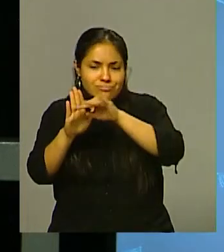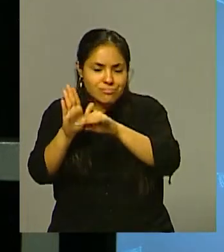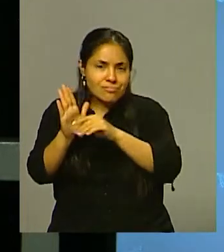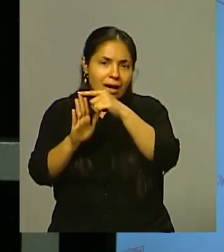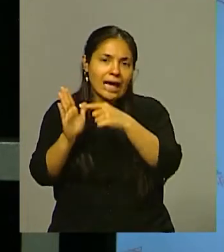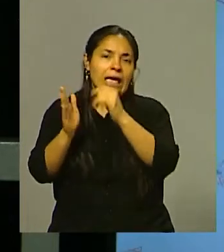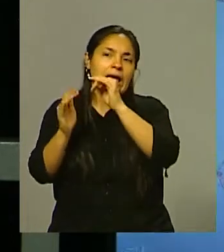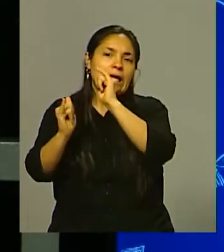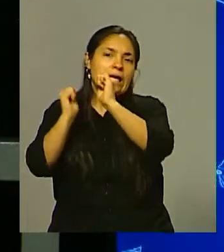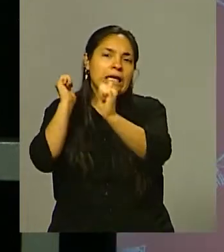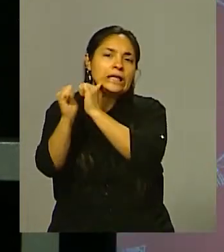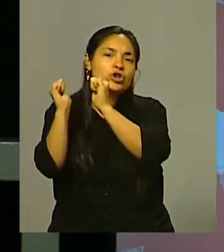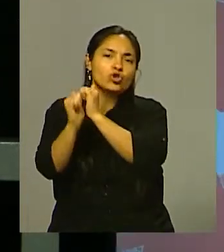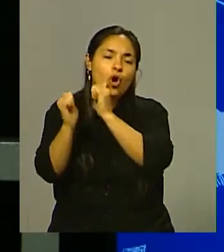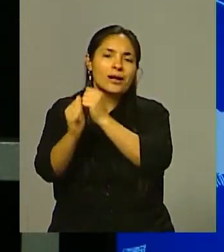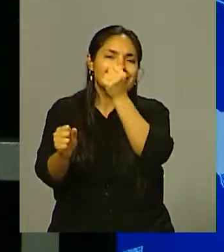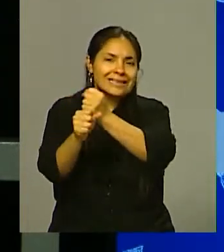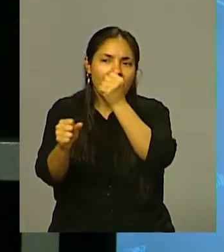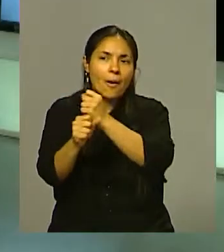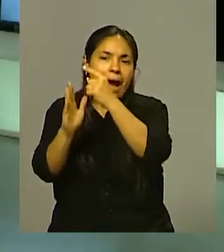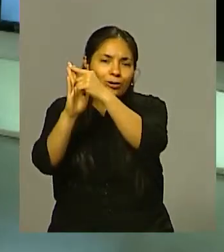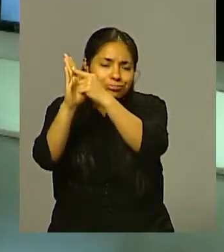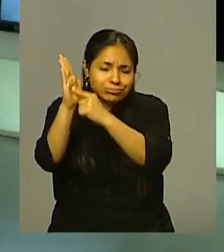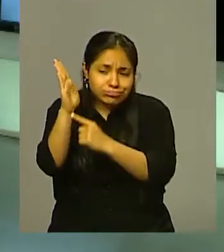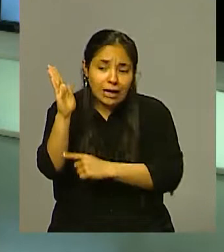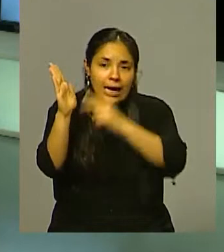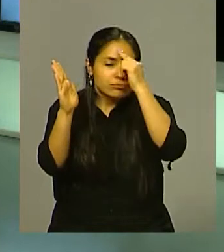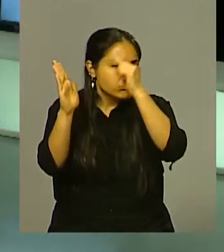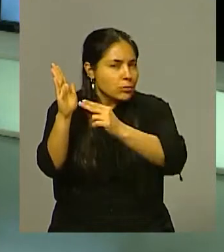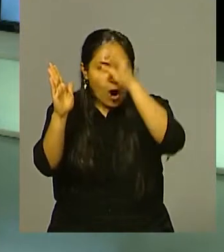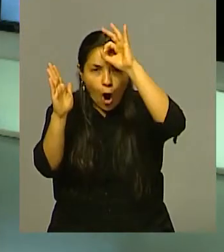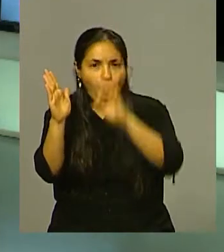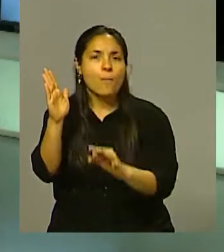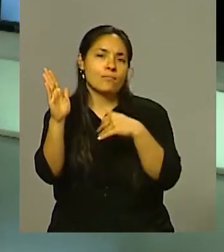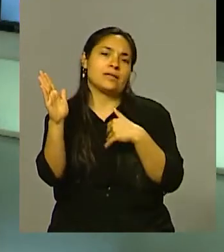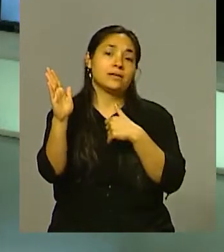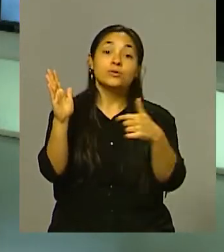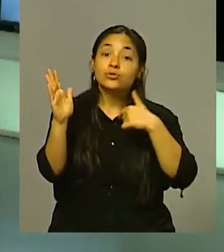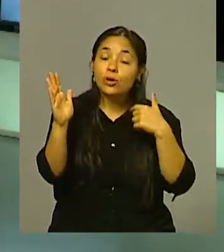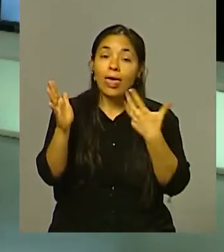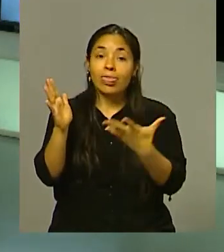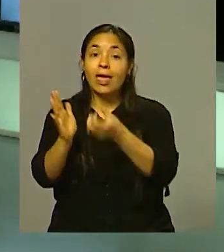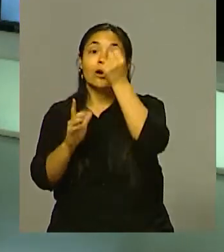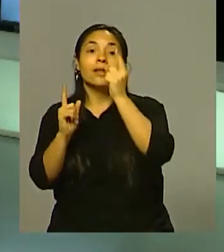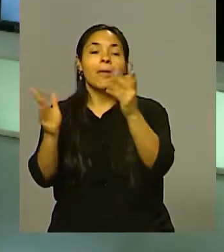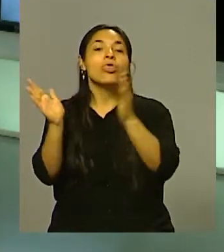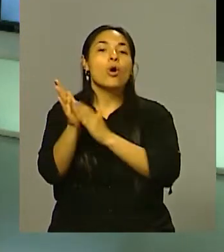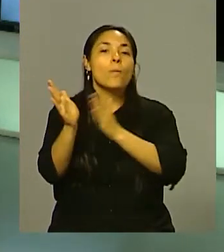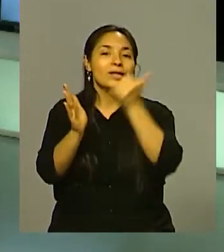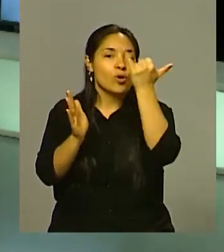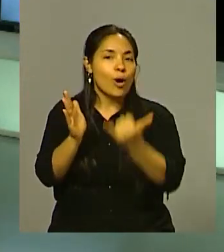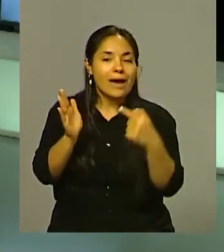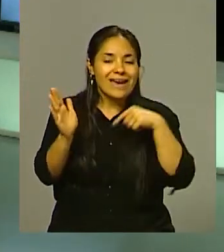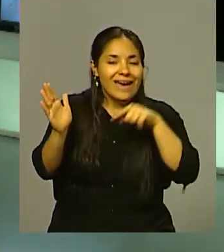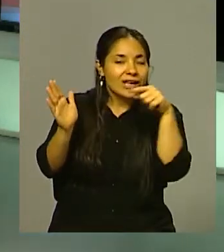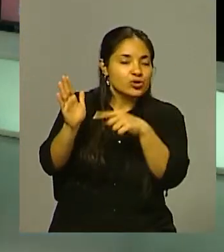escrupulosamente la realidad de lo que yo conseguí descubrir y de lo que hay documentos. Claro, porque está